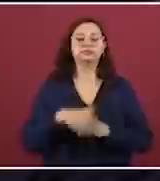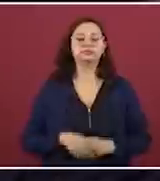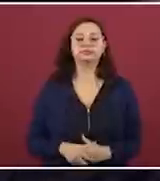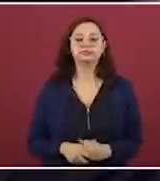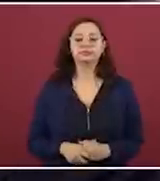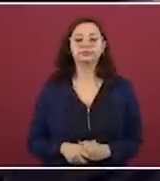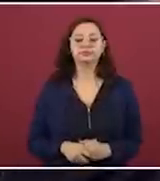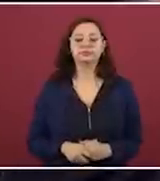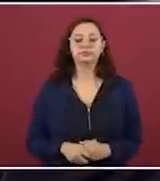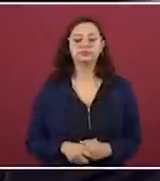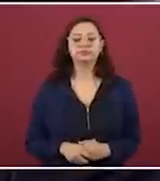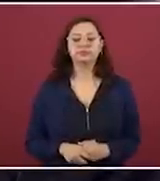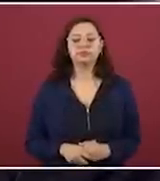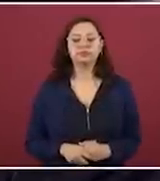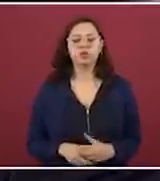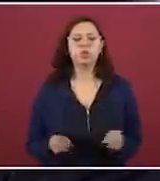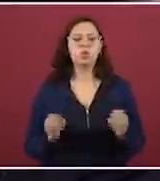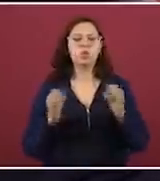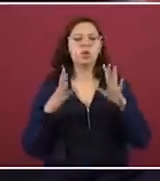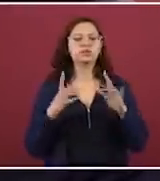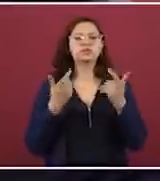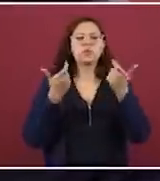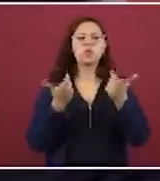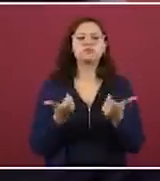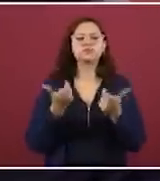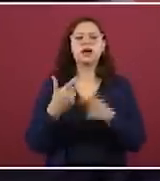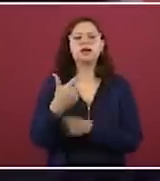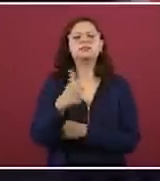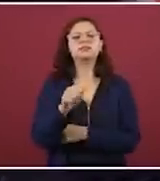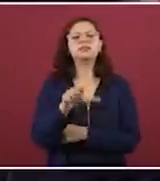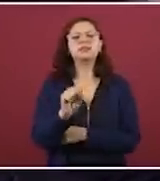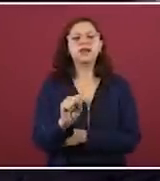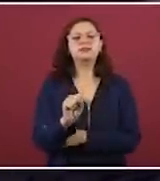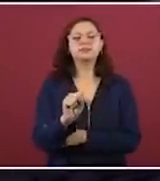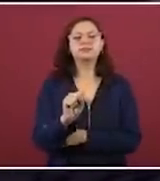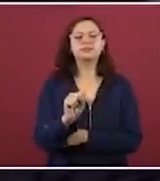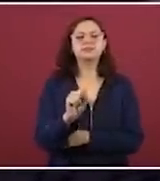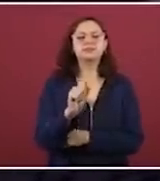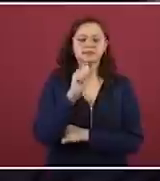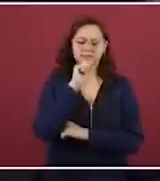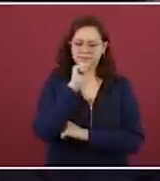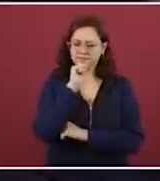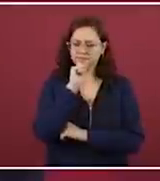el precio del gas, que también se